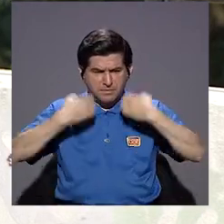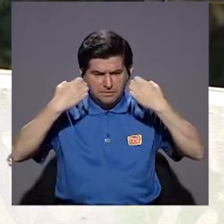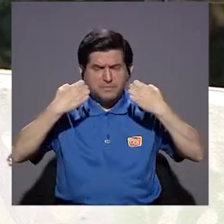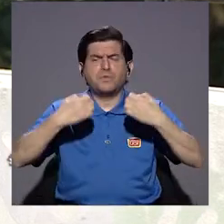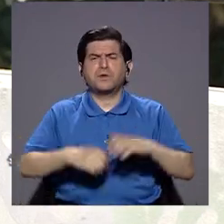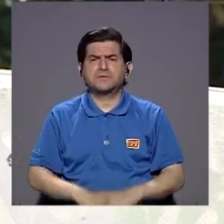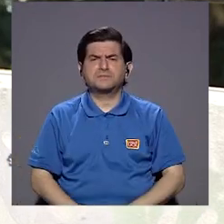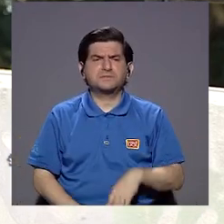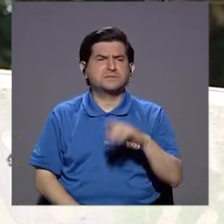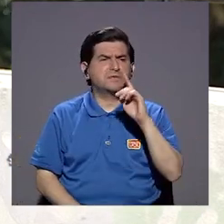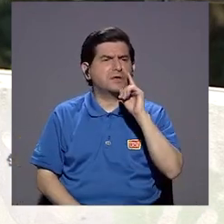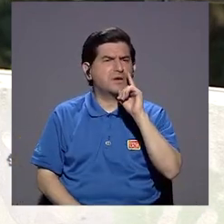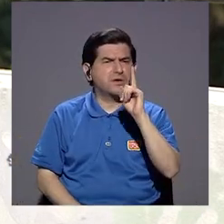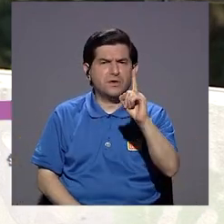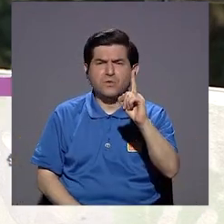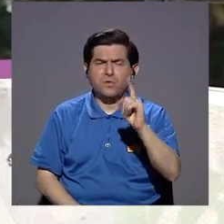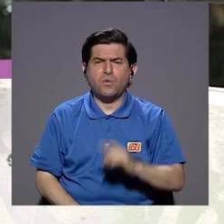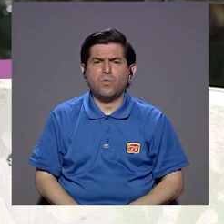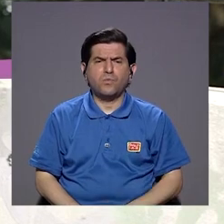existe